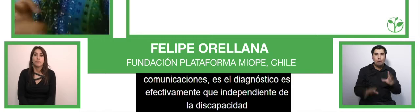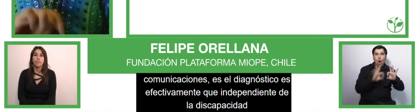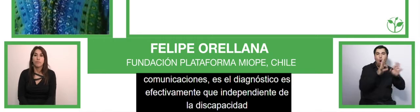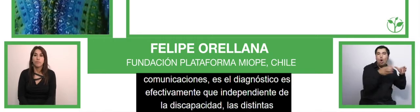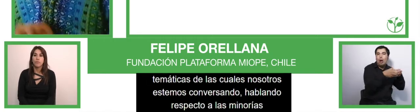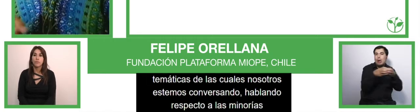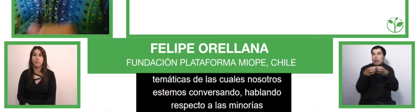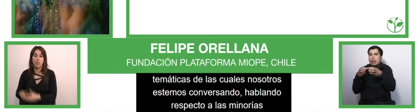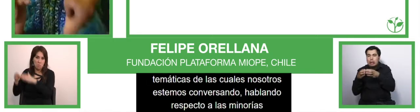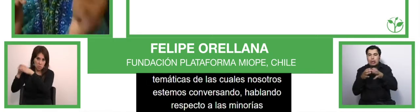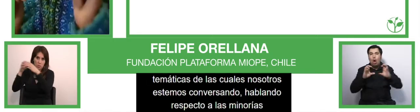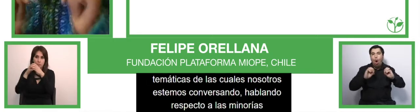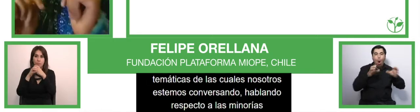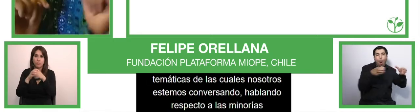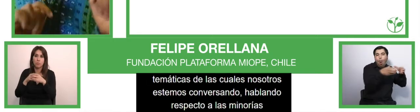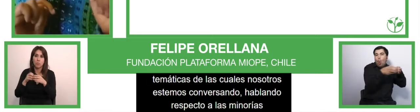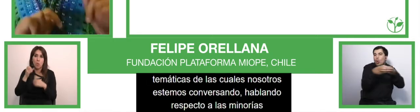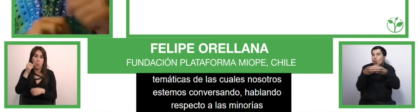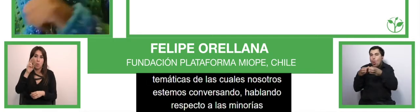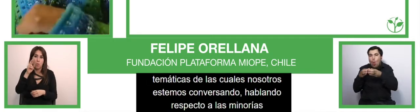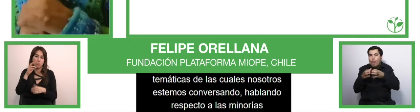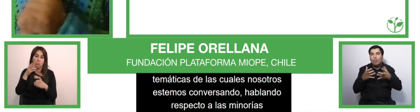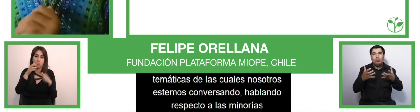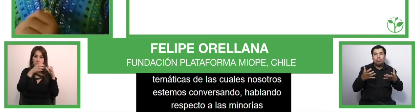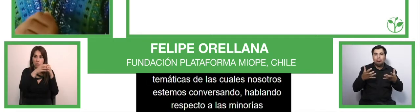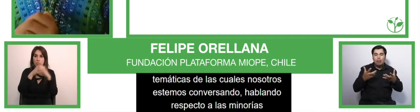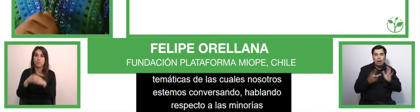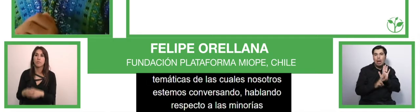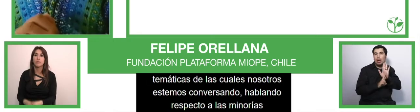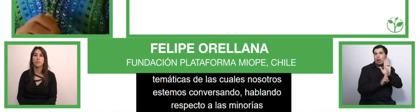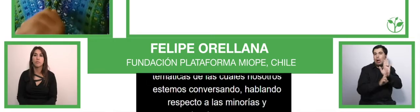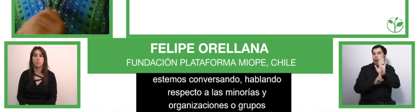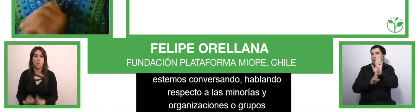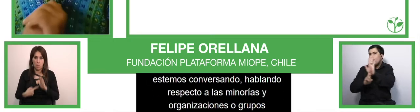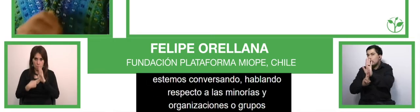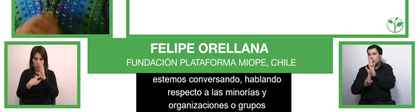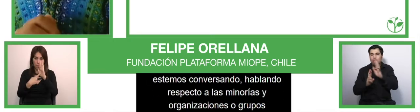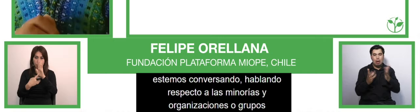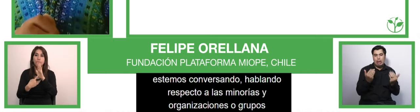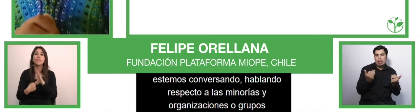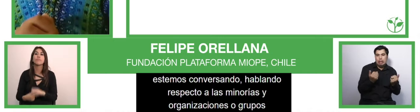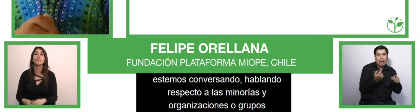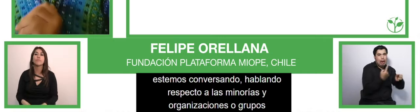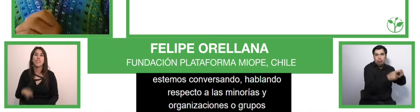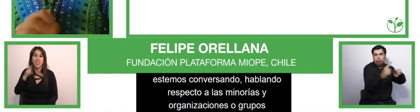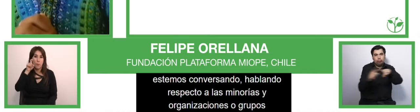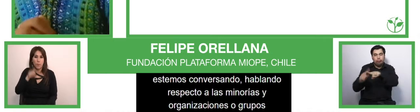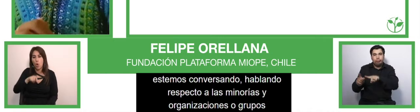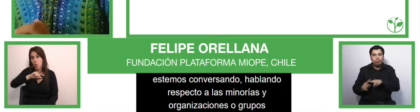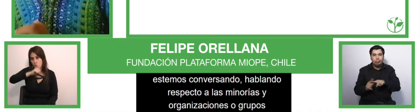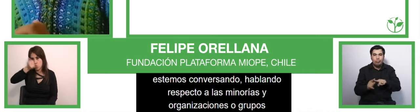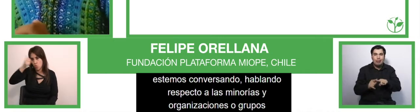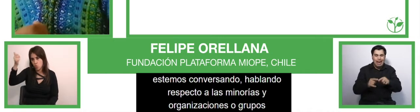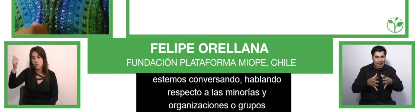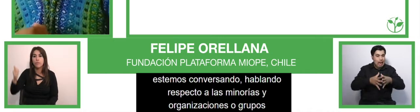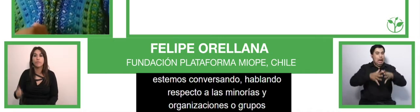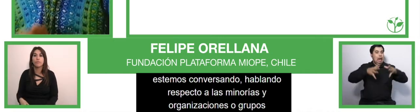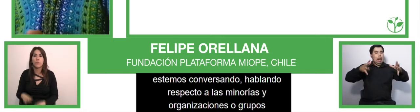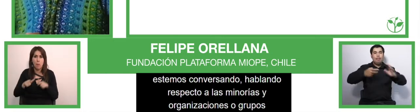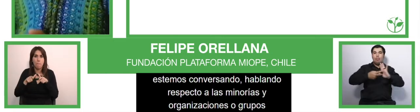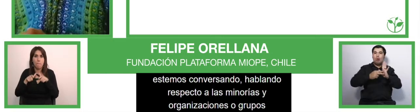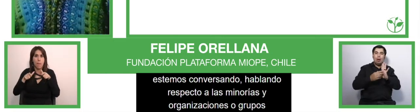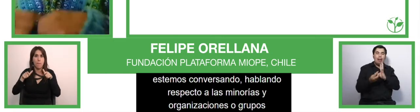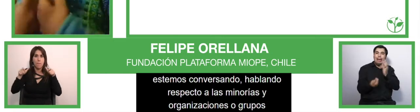organizaciones o grupos sociales que son... Que representan necesidades particulares, el gran problema es